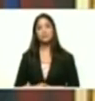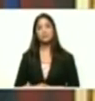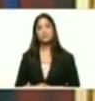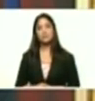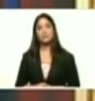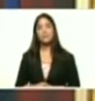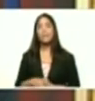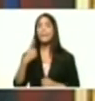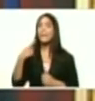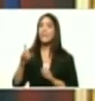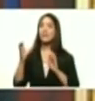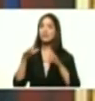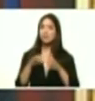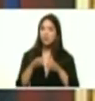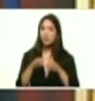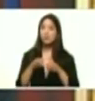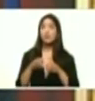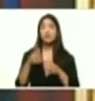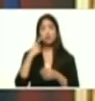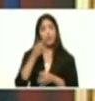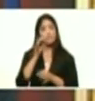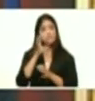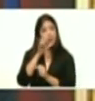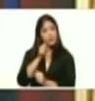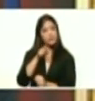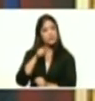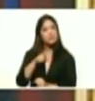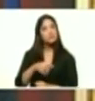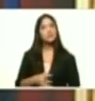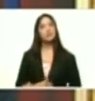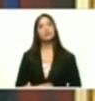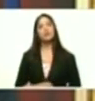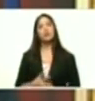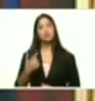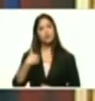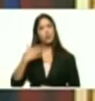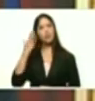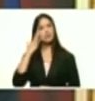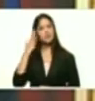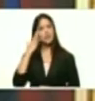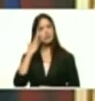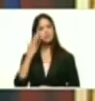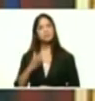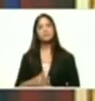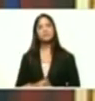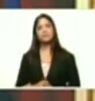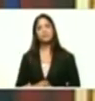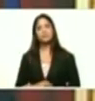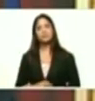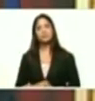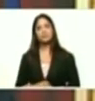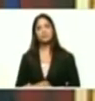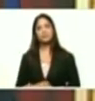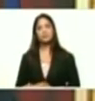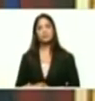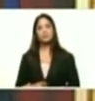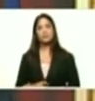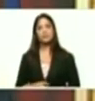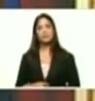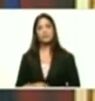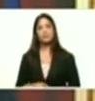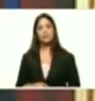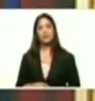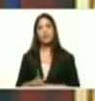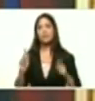y una mesa que yo tengo gran fe porque sé que va a tocar los paradigmas que mueven